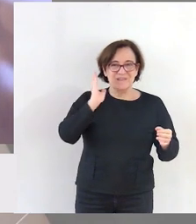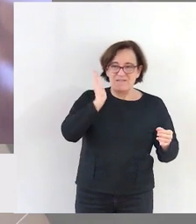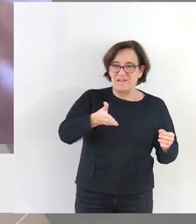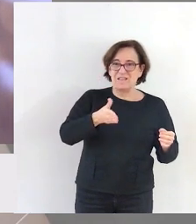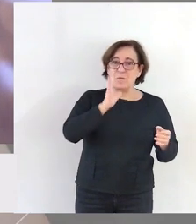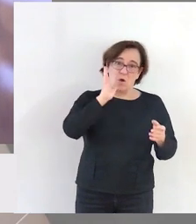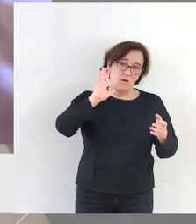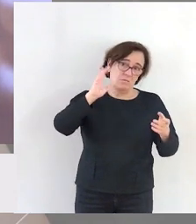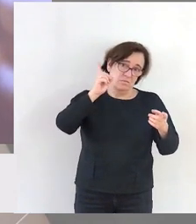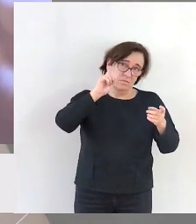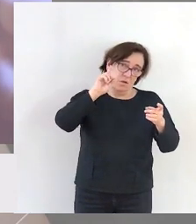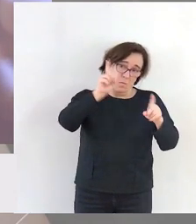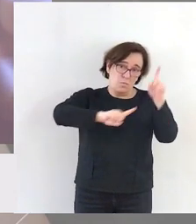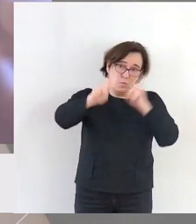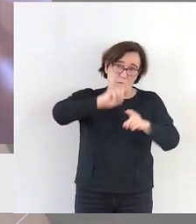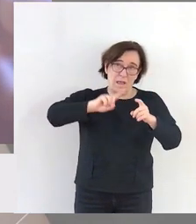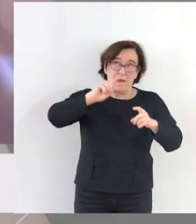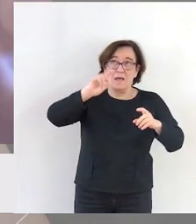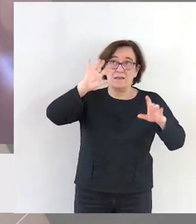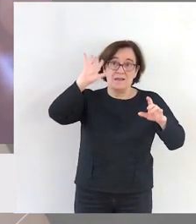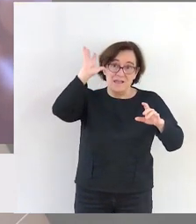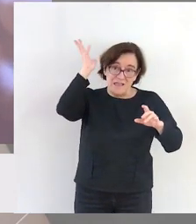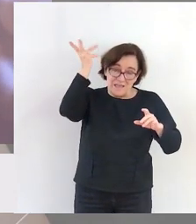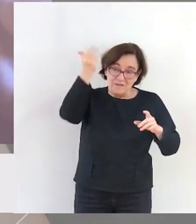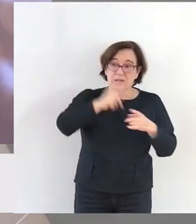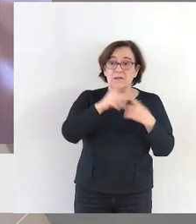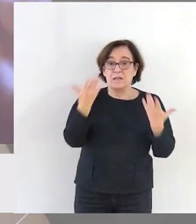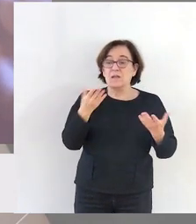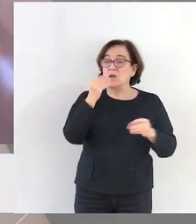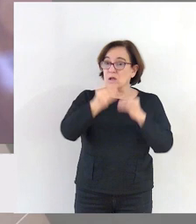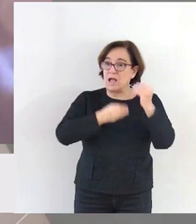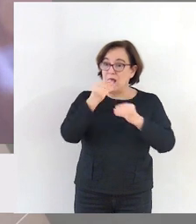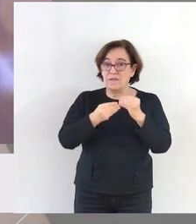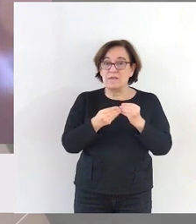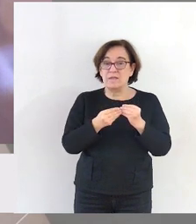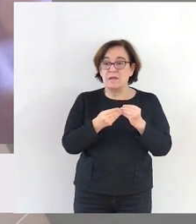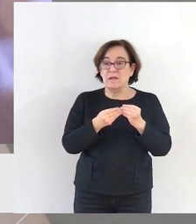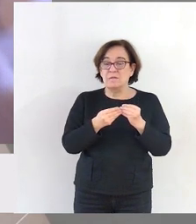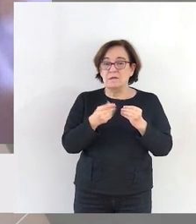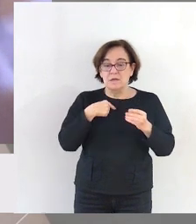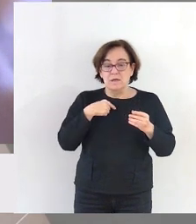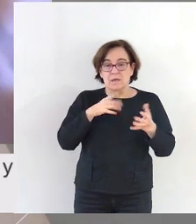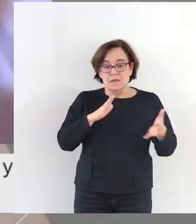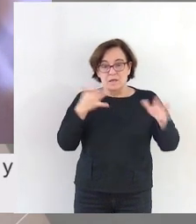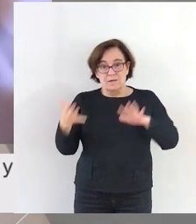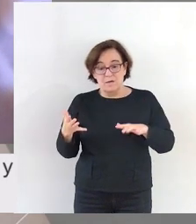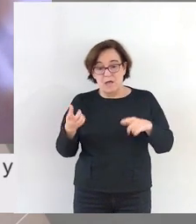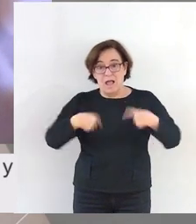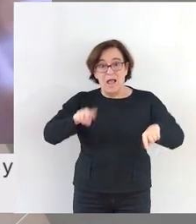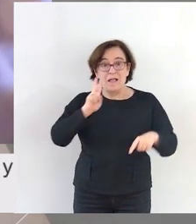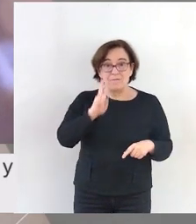eventos climáticos y meteorológicos y lo que mejor sabemos hacer desde el movimiento es Traducir esto que